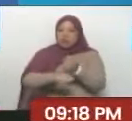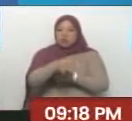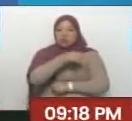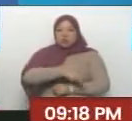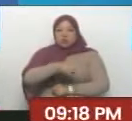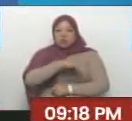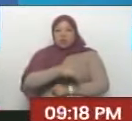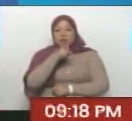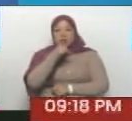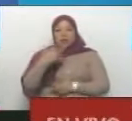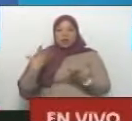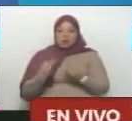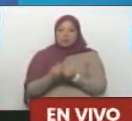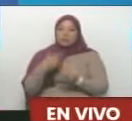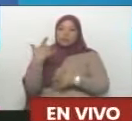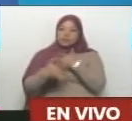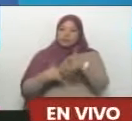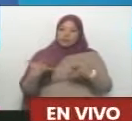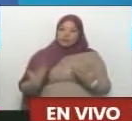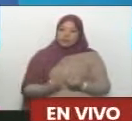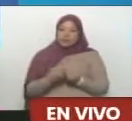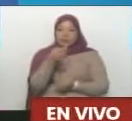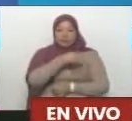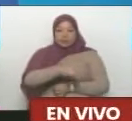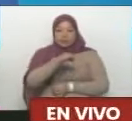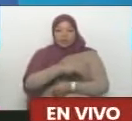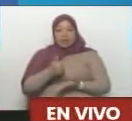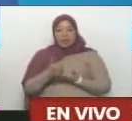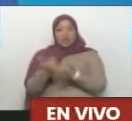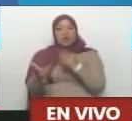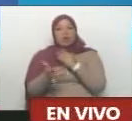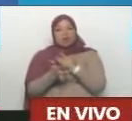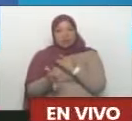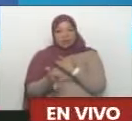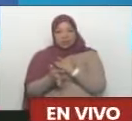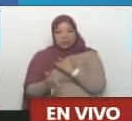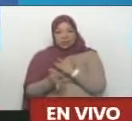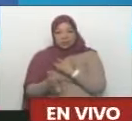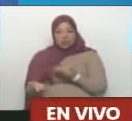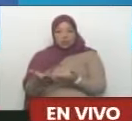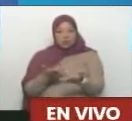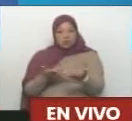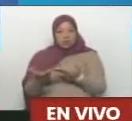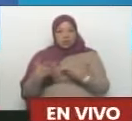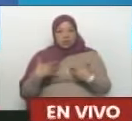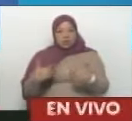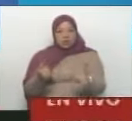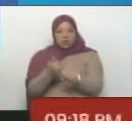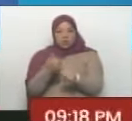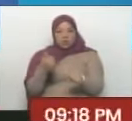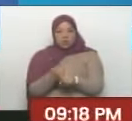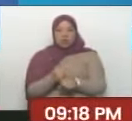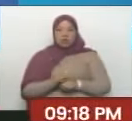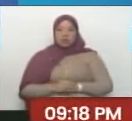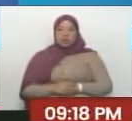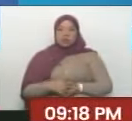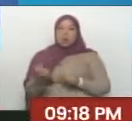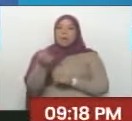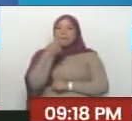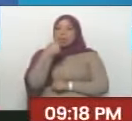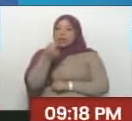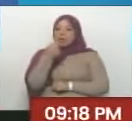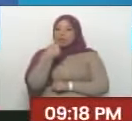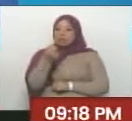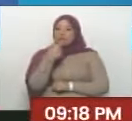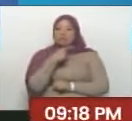social, acompañamiento social, ayudas técnicas, servicios de salud,